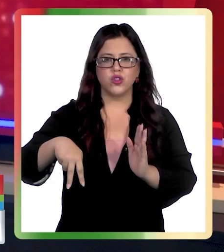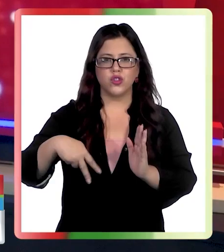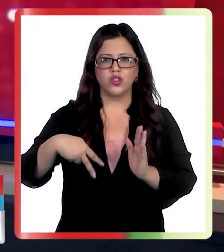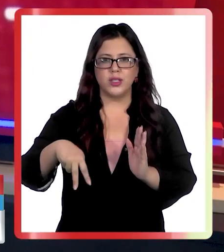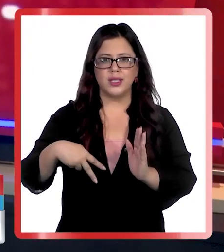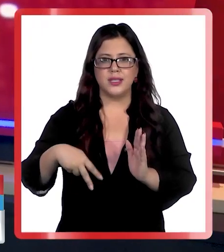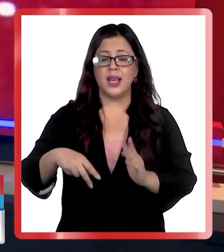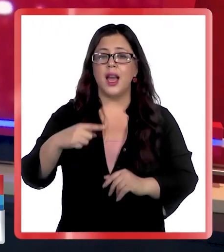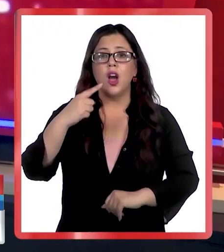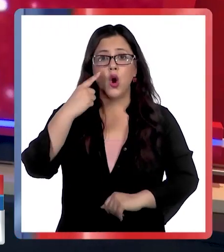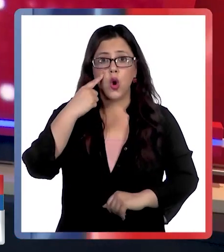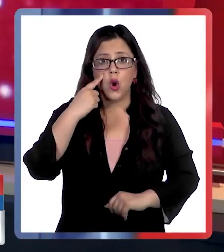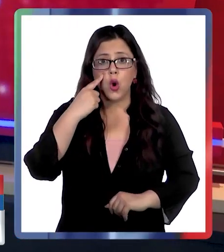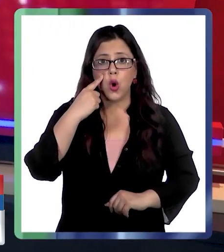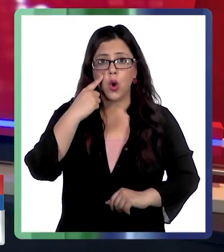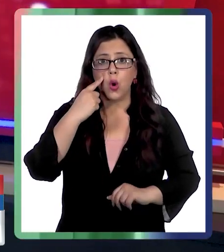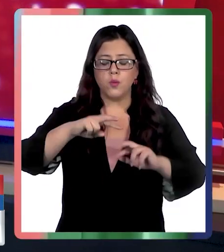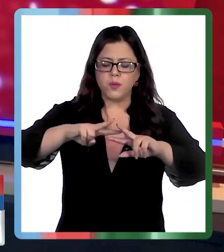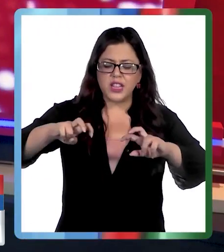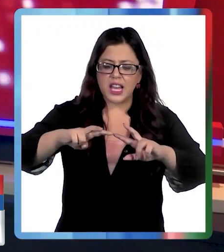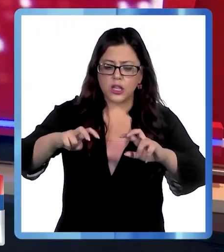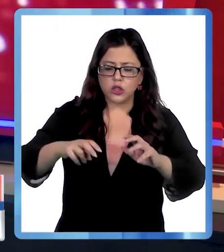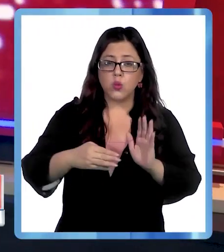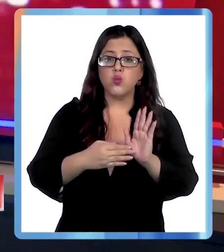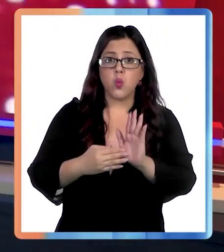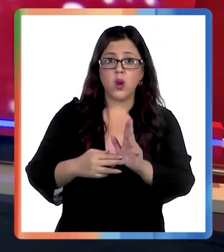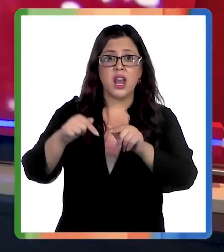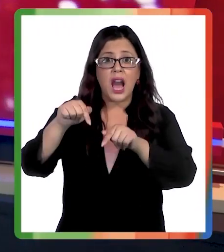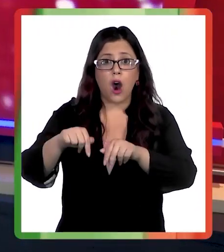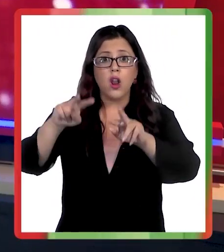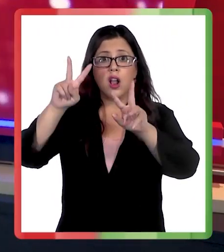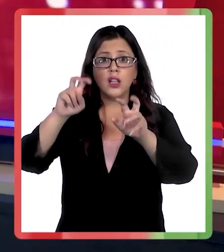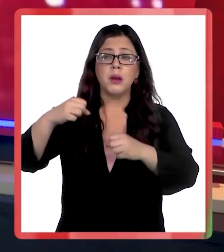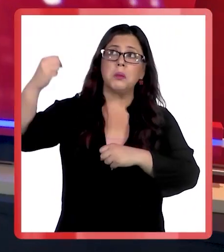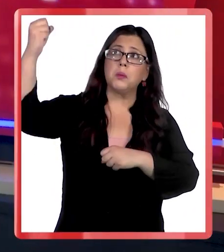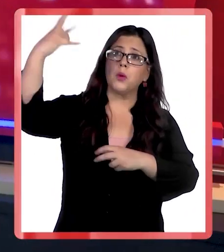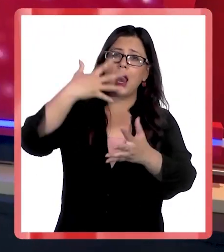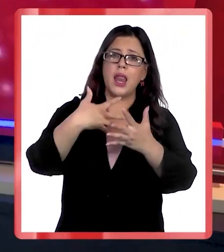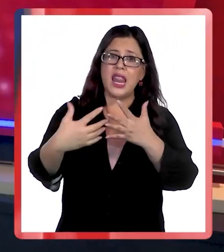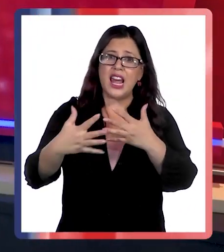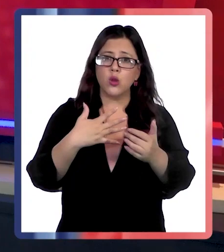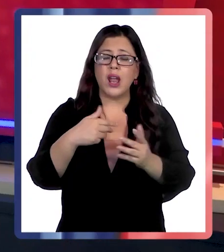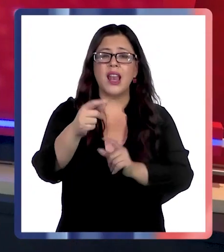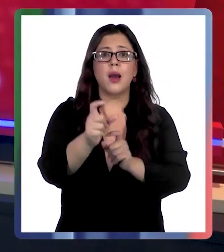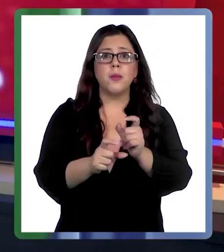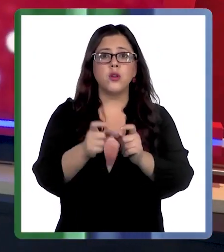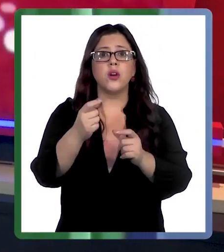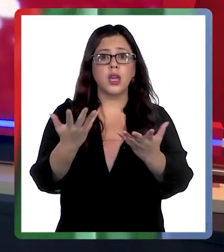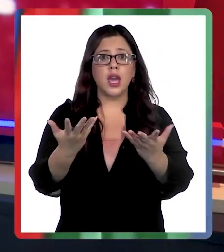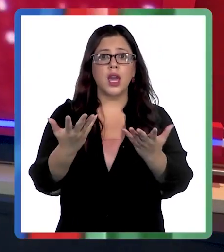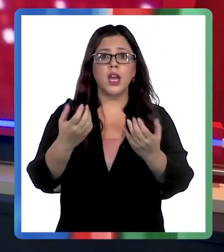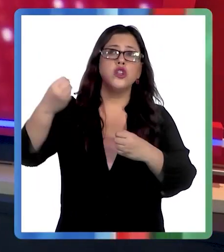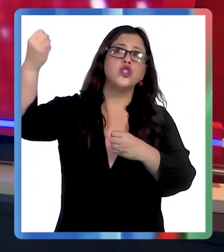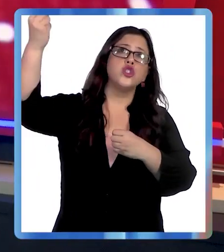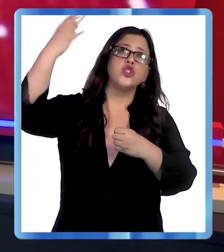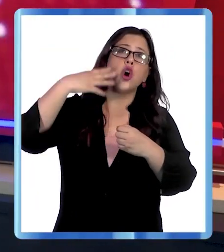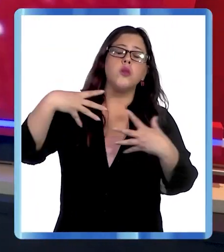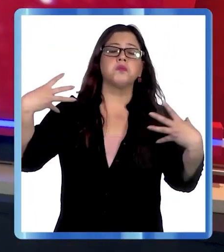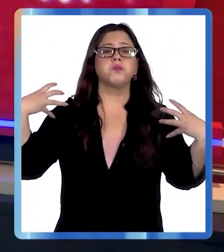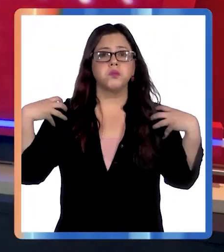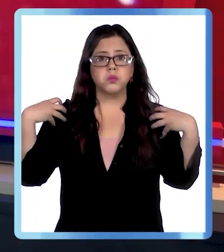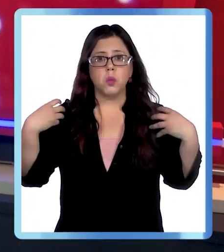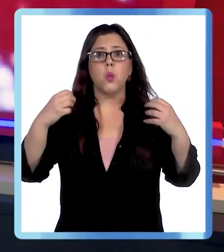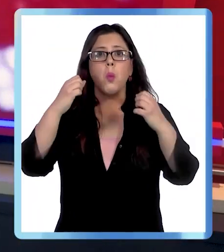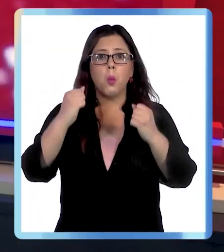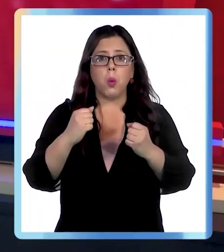de portavoz noticias atención los estudios muestran que en días como estos con más luz natural y cuando la gente toma sol responsablemente